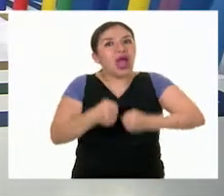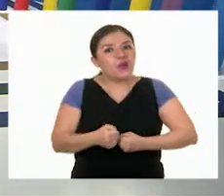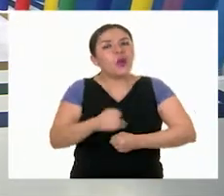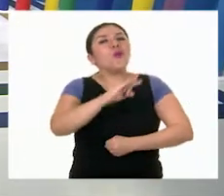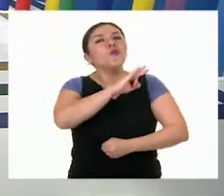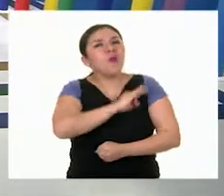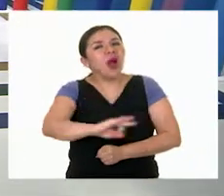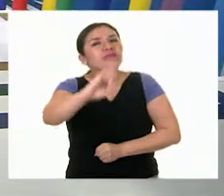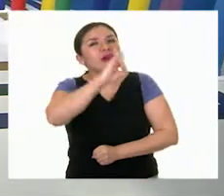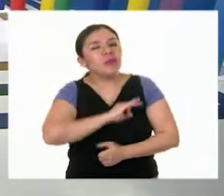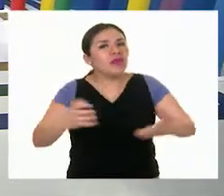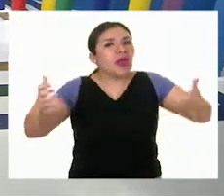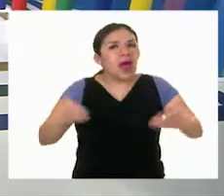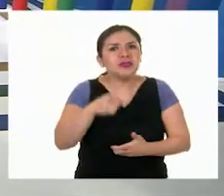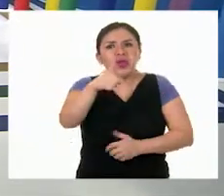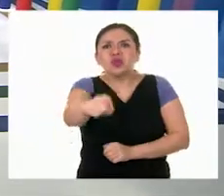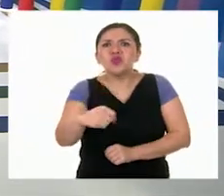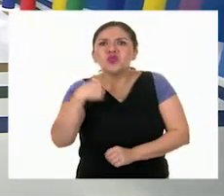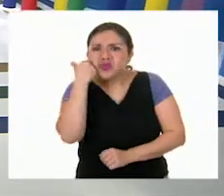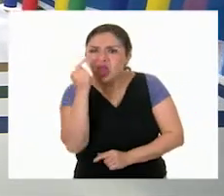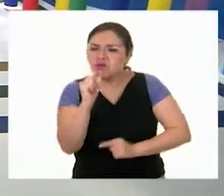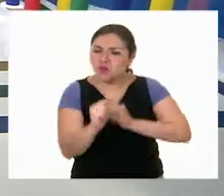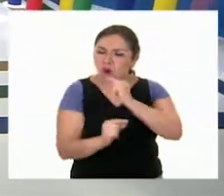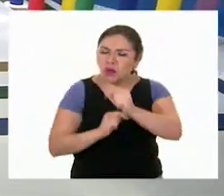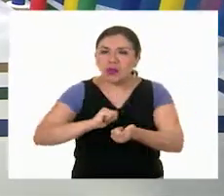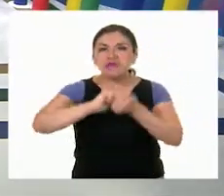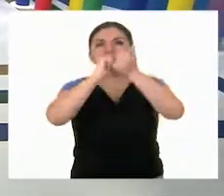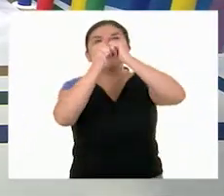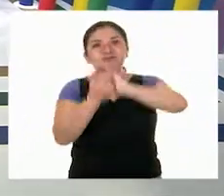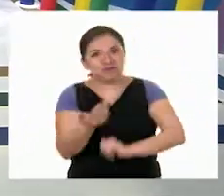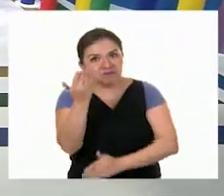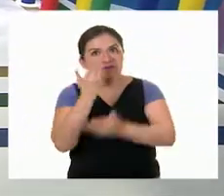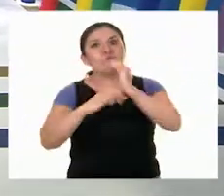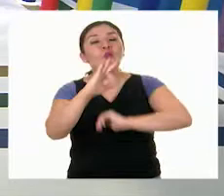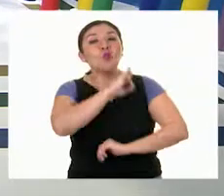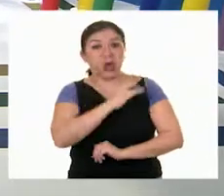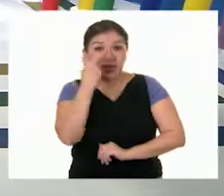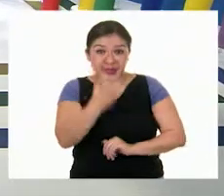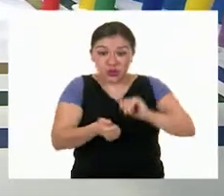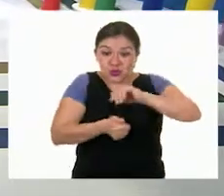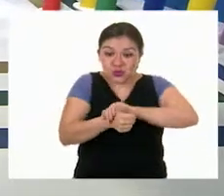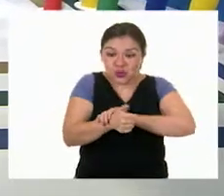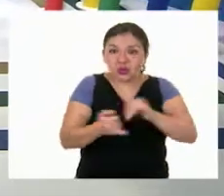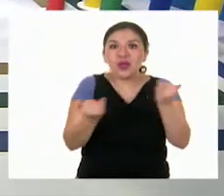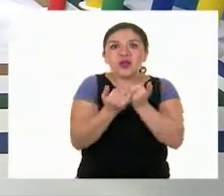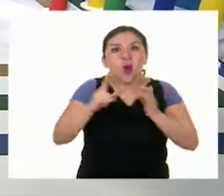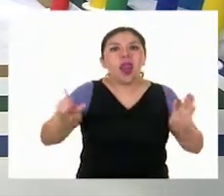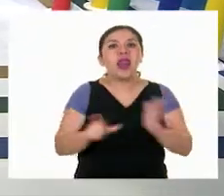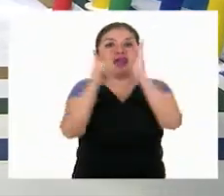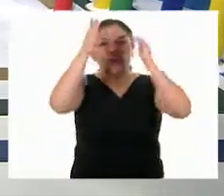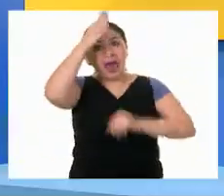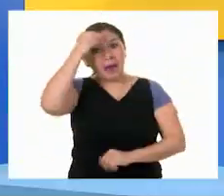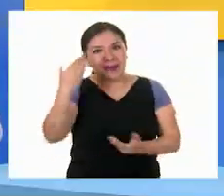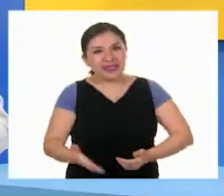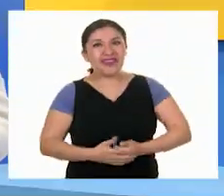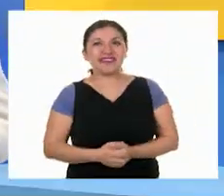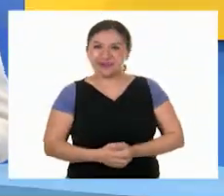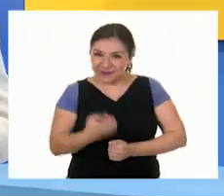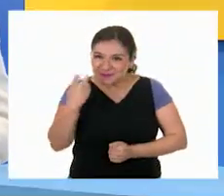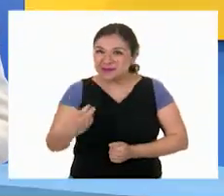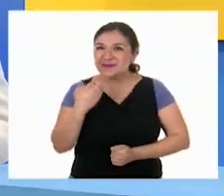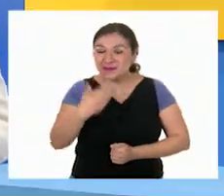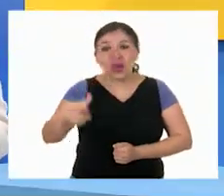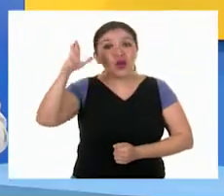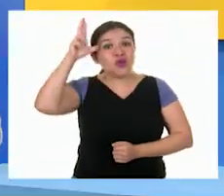conseguimos lo que sea que nos propongamos y lo logramos. Y la tortuga también nos deja una gran enseñanza. Uh-huh. Así es. Tanto